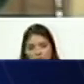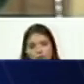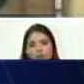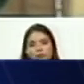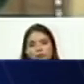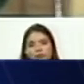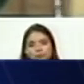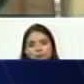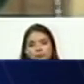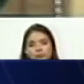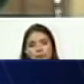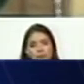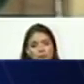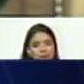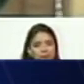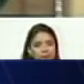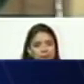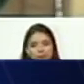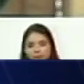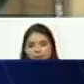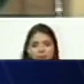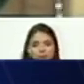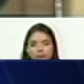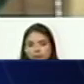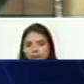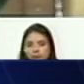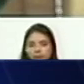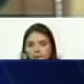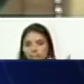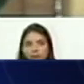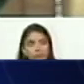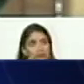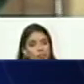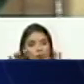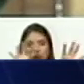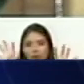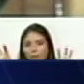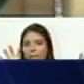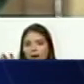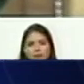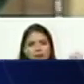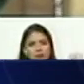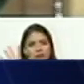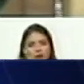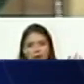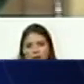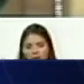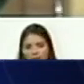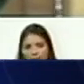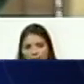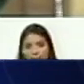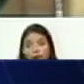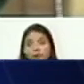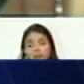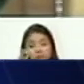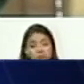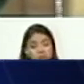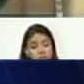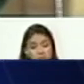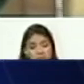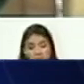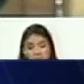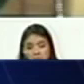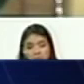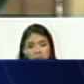las fuerzas oscuras del imperio norteamericano y de otras potencias extranjeras que han plagado